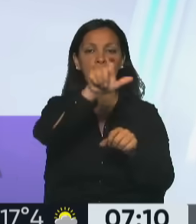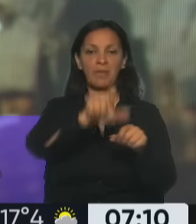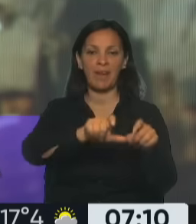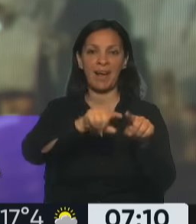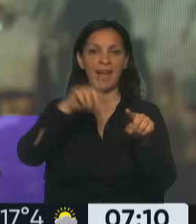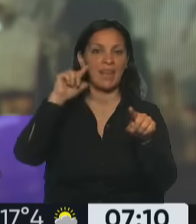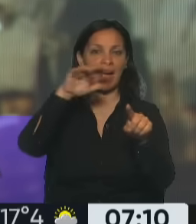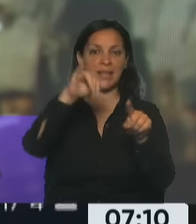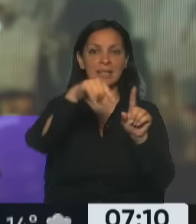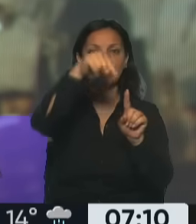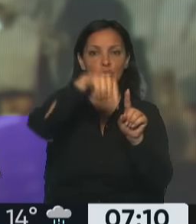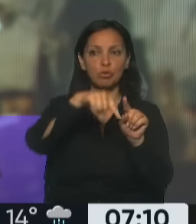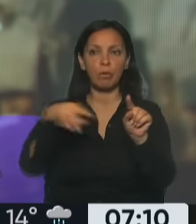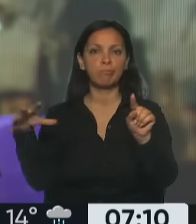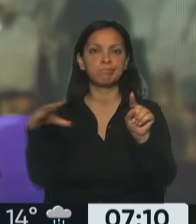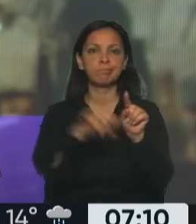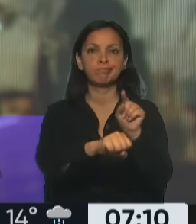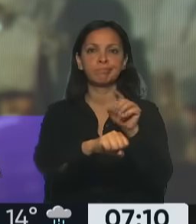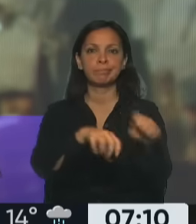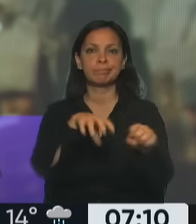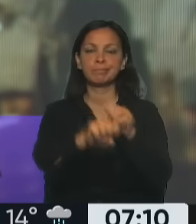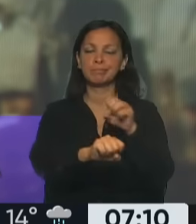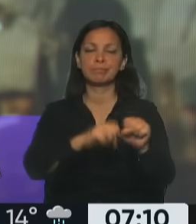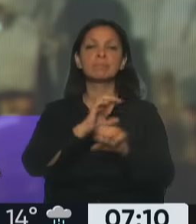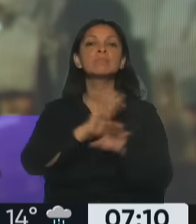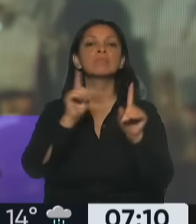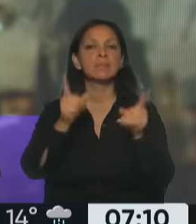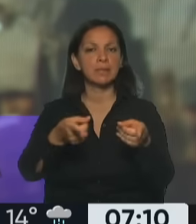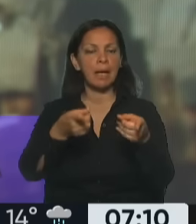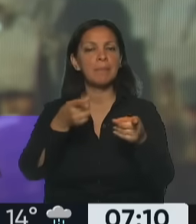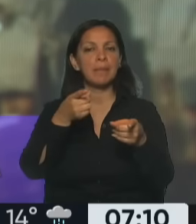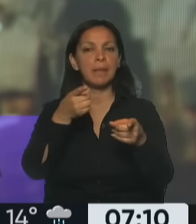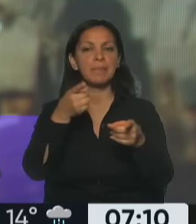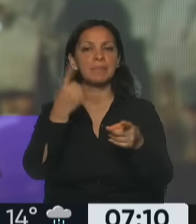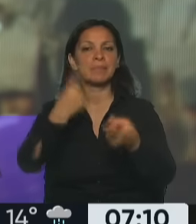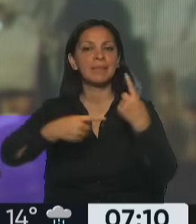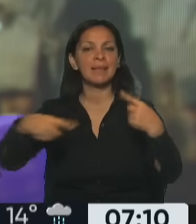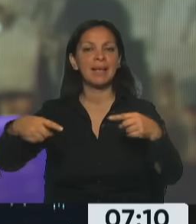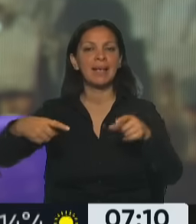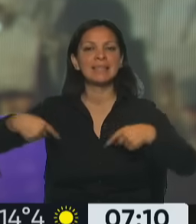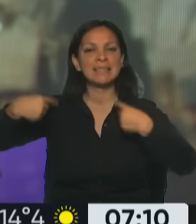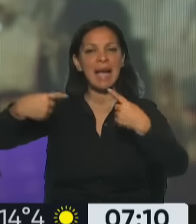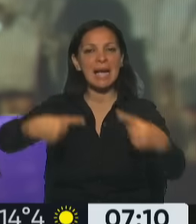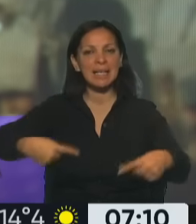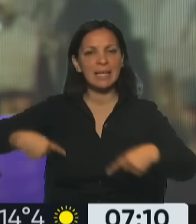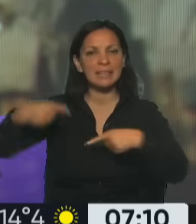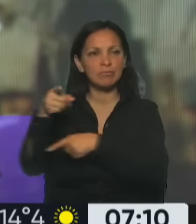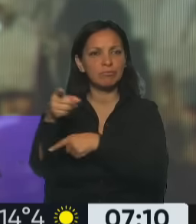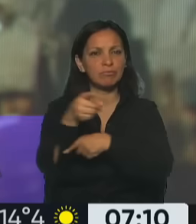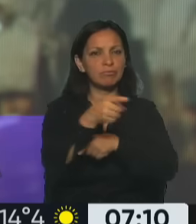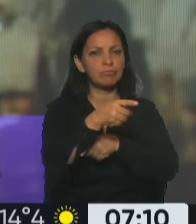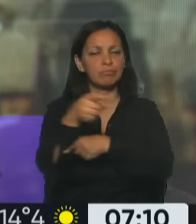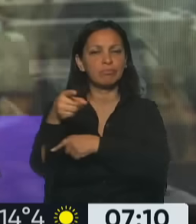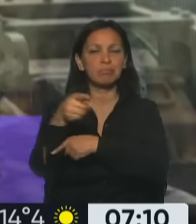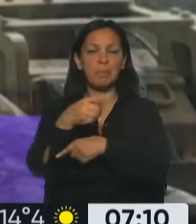Gaza y en las últimas horas se confirmó que ingresaron también distintos tanques, cientos de tanques